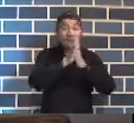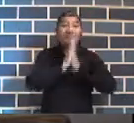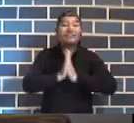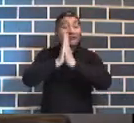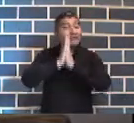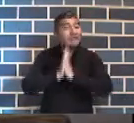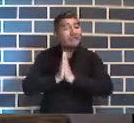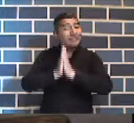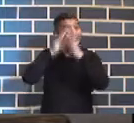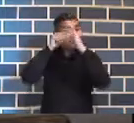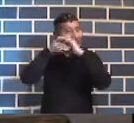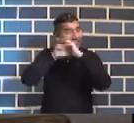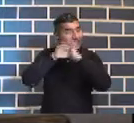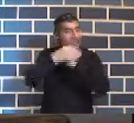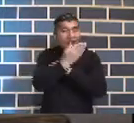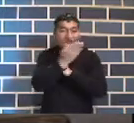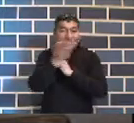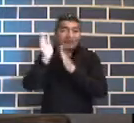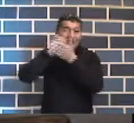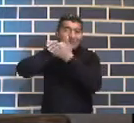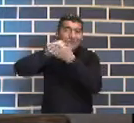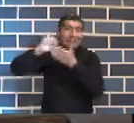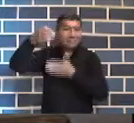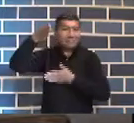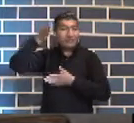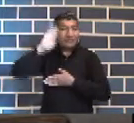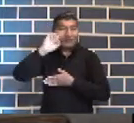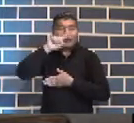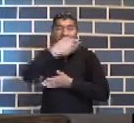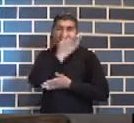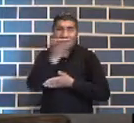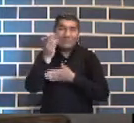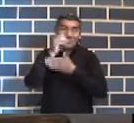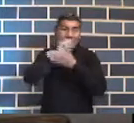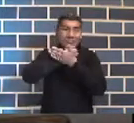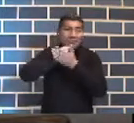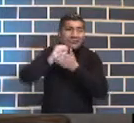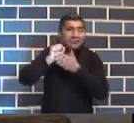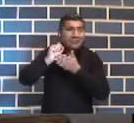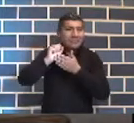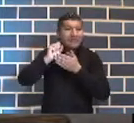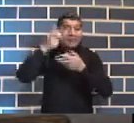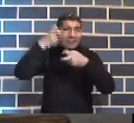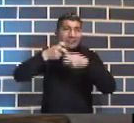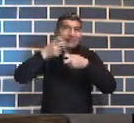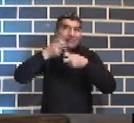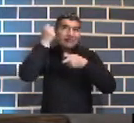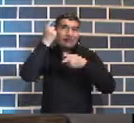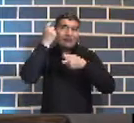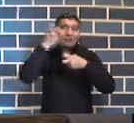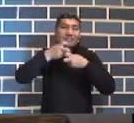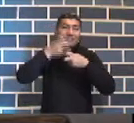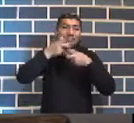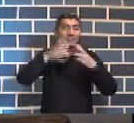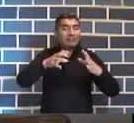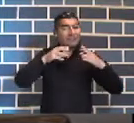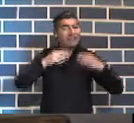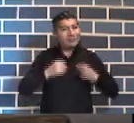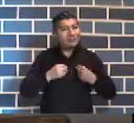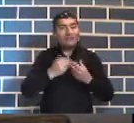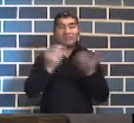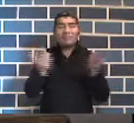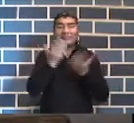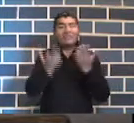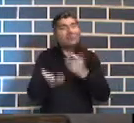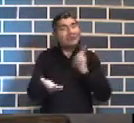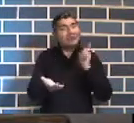es entrar en el misterio de dios un misterio que nos resulta difícil de entender y aceptar donde a